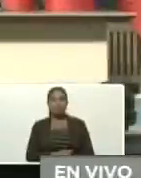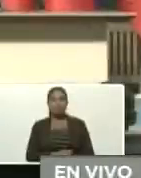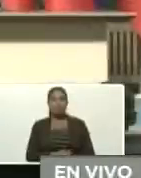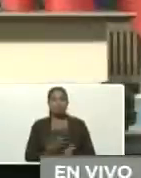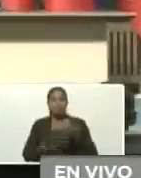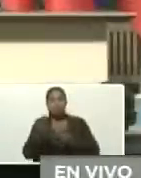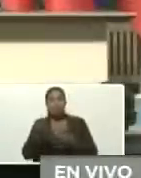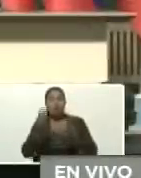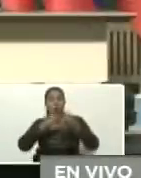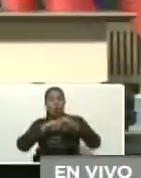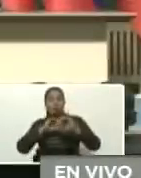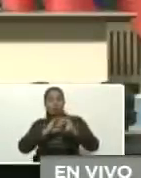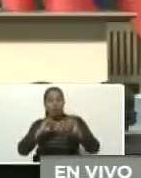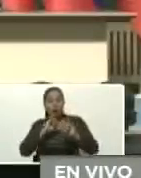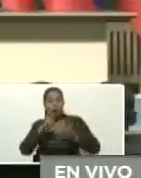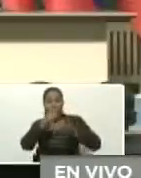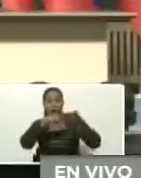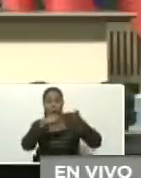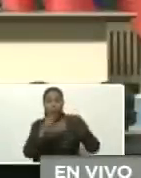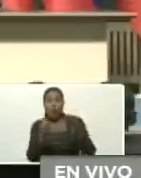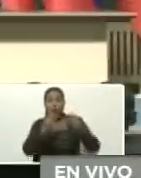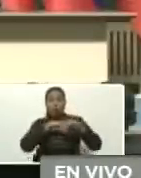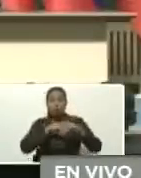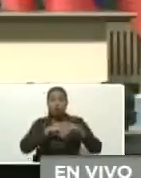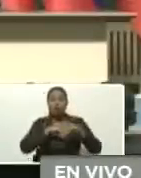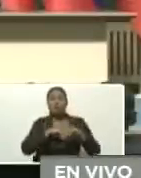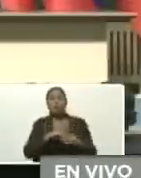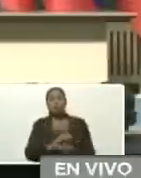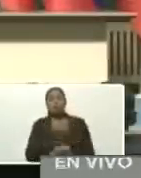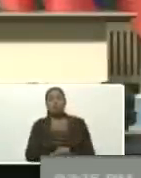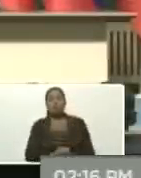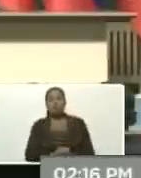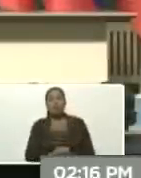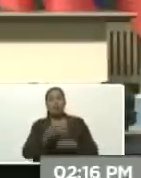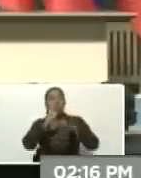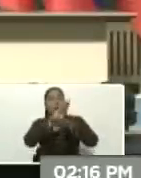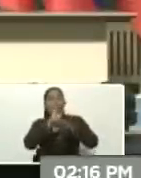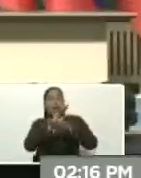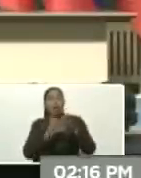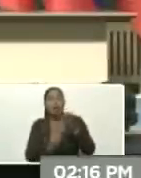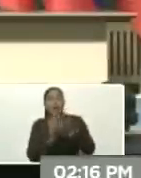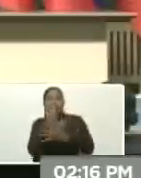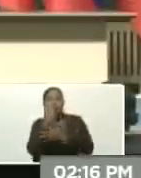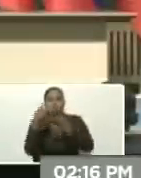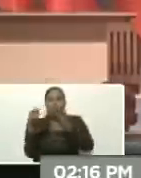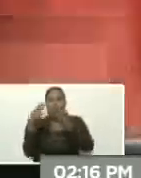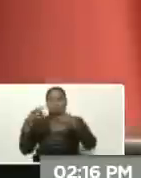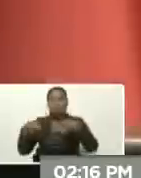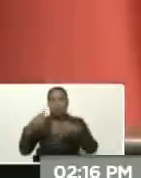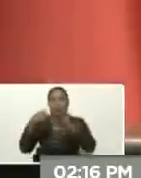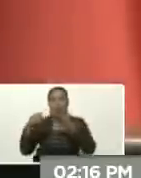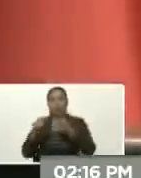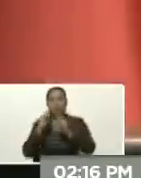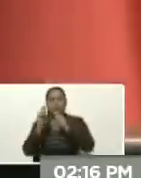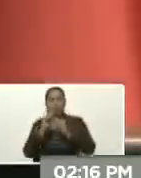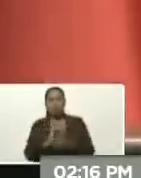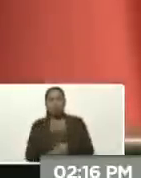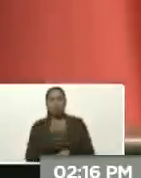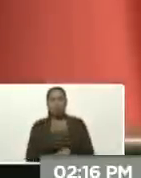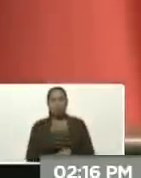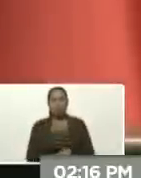Importantes acuerdos han sido suscritos en el ámbito de la protección de plantas, recursos naturales, agencias de turismo.